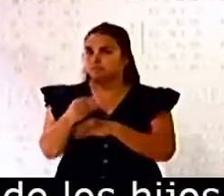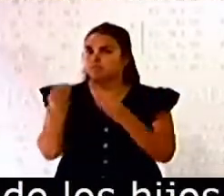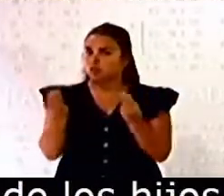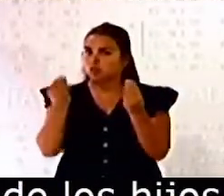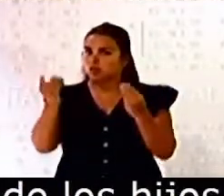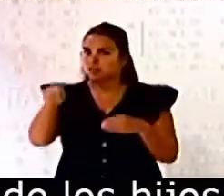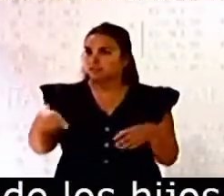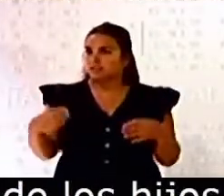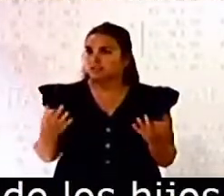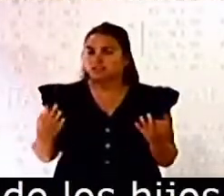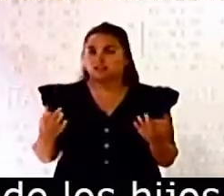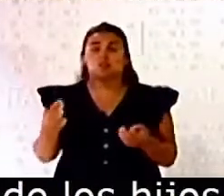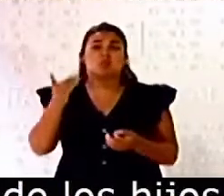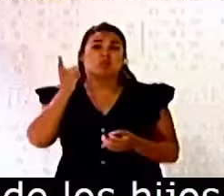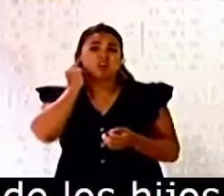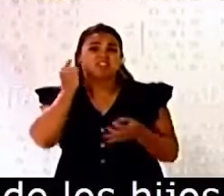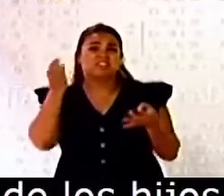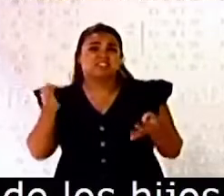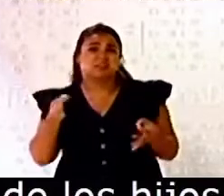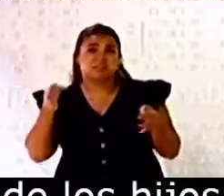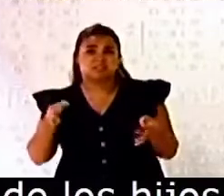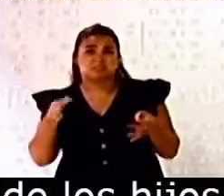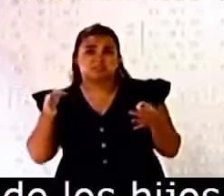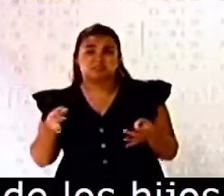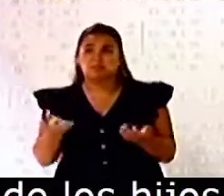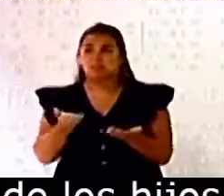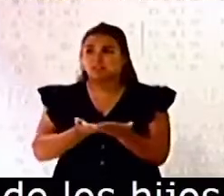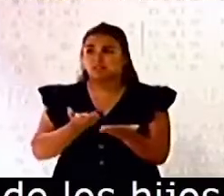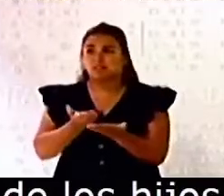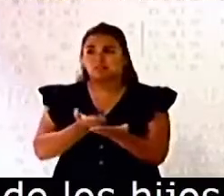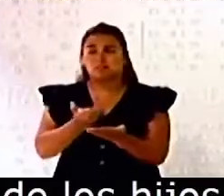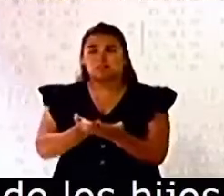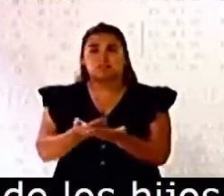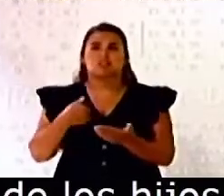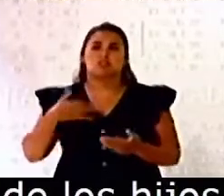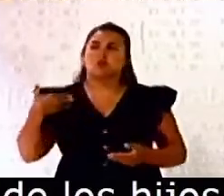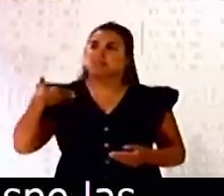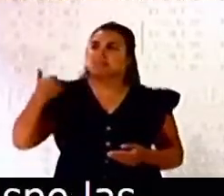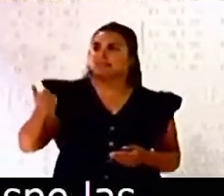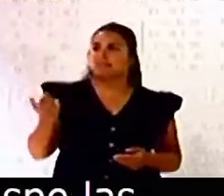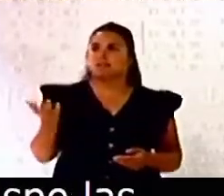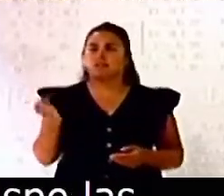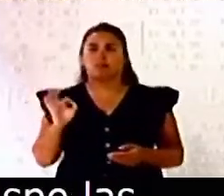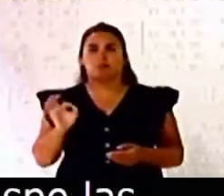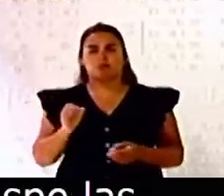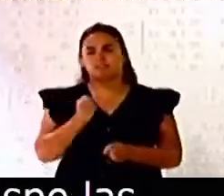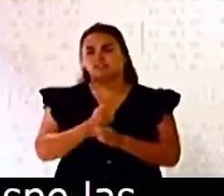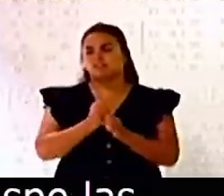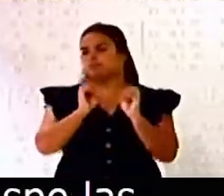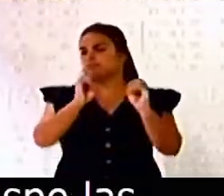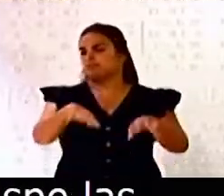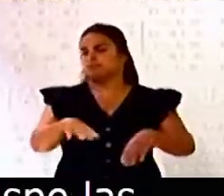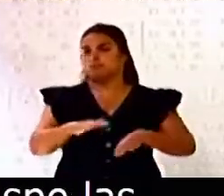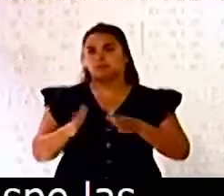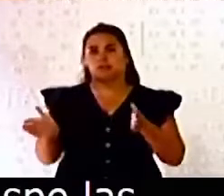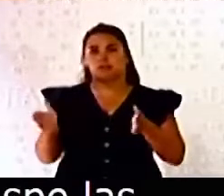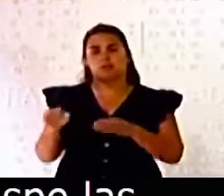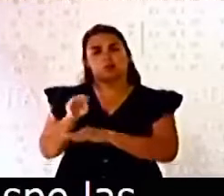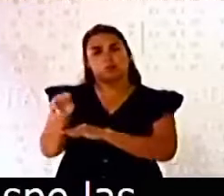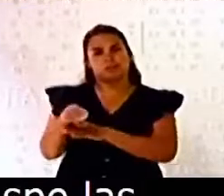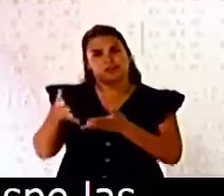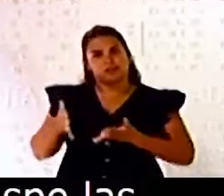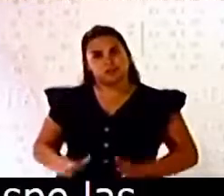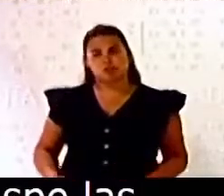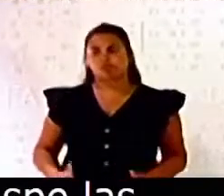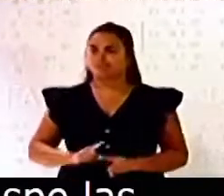siempre las mujeres quienes tengan que pedir las excedencias de los trabajos, retirarse de los trabajos en los años de la crianza de los